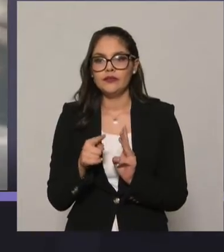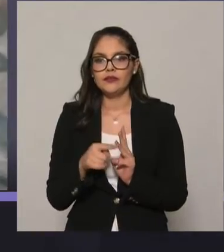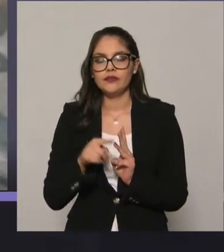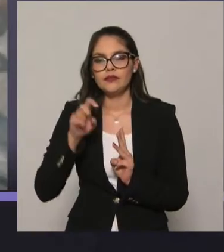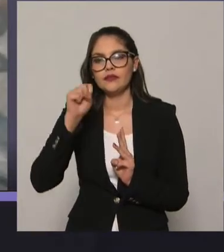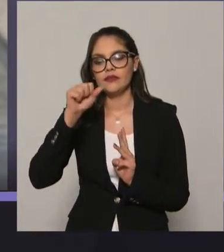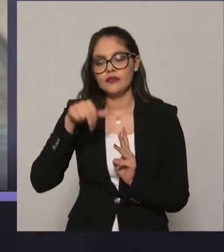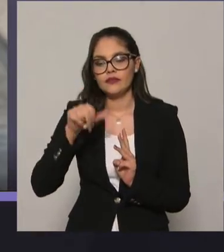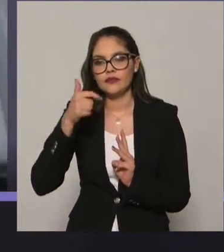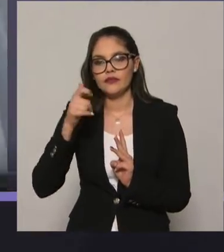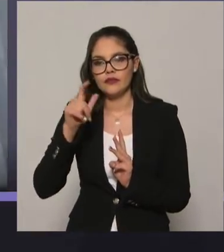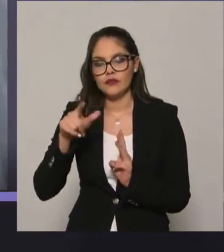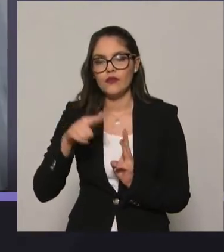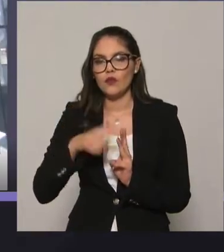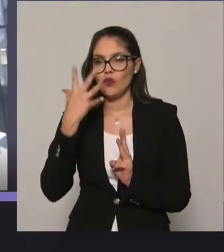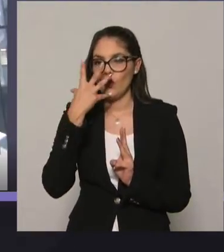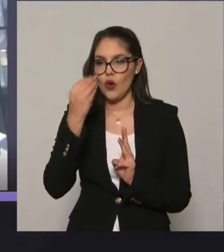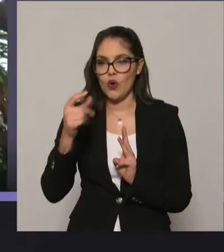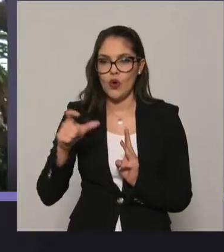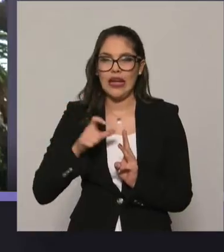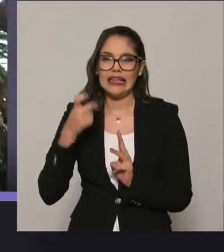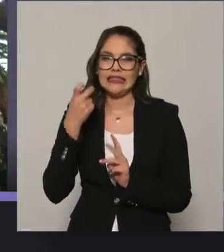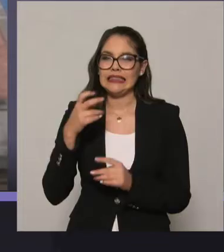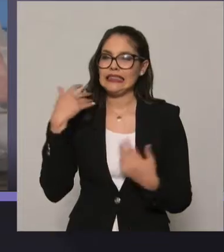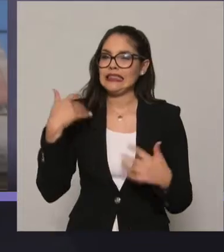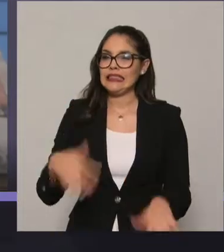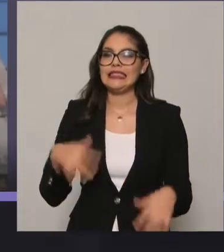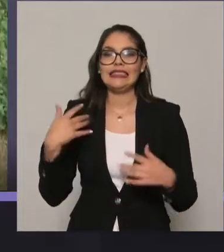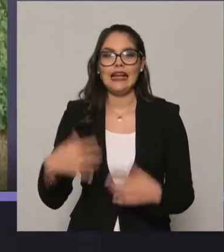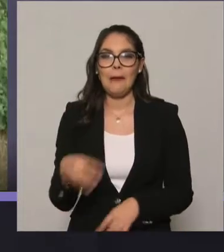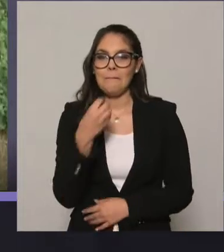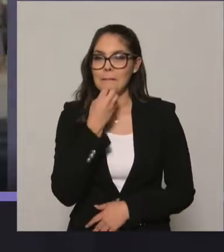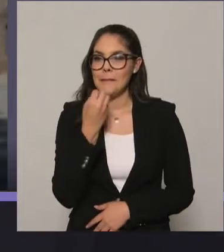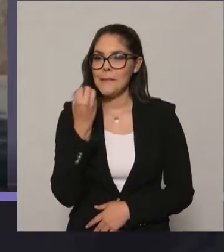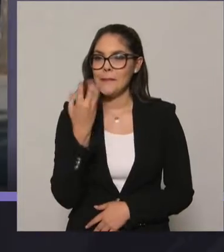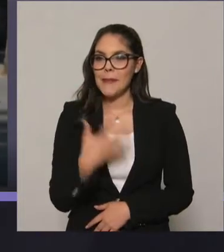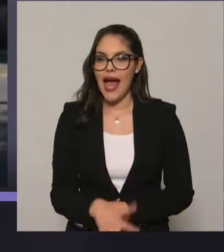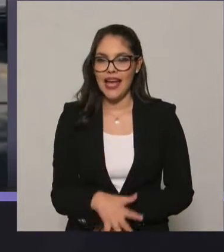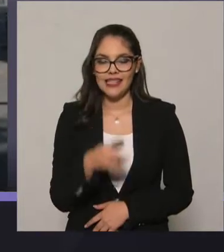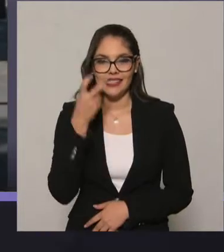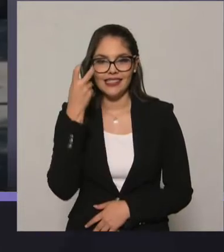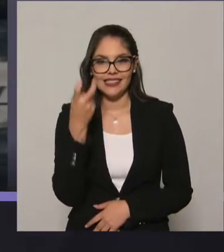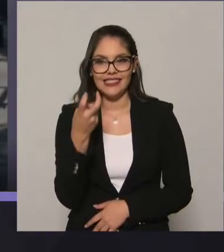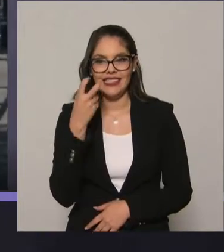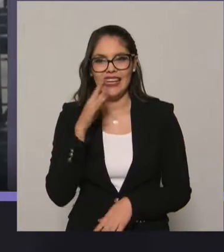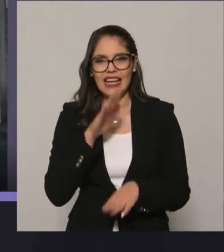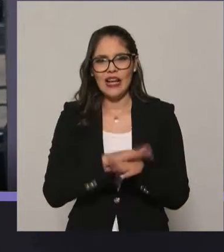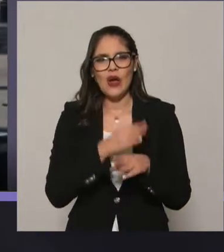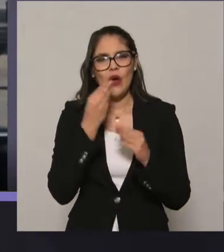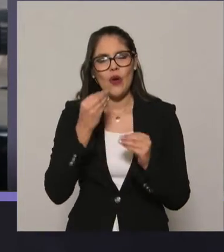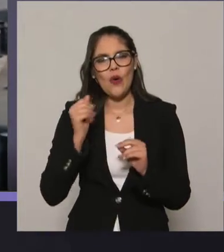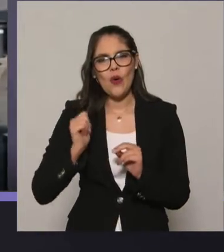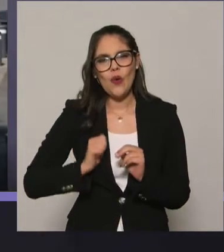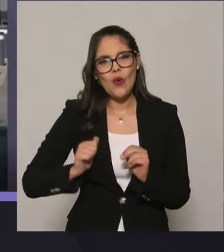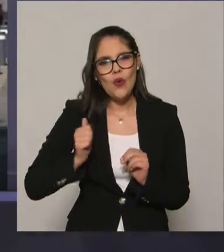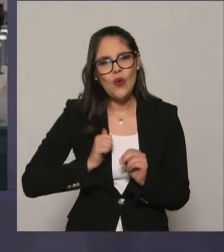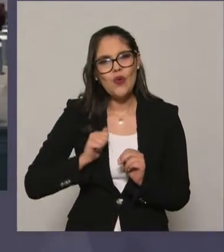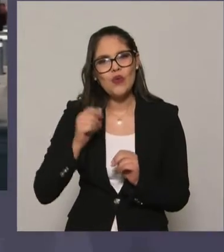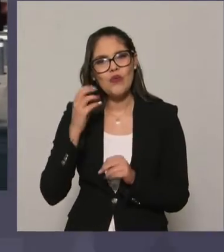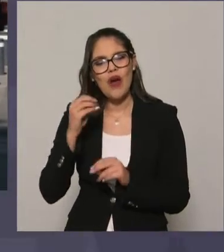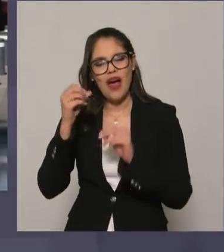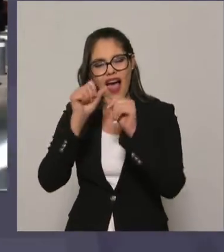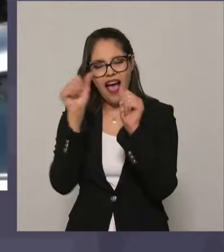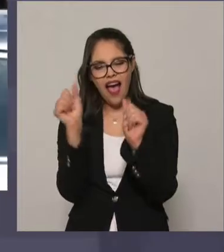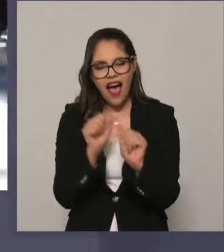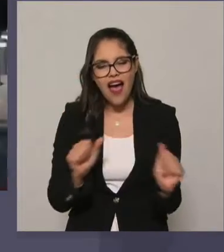Coyoacán y Xochimilco. Ese es un gran recorrido. Ese es un recorrido, yo te diría, más colonial, más artístico,